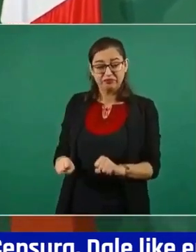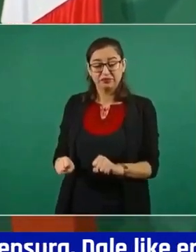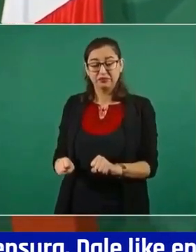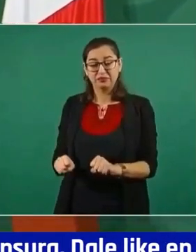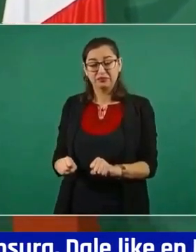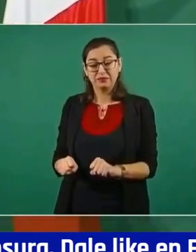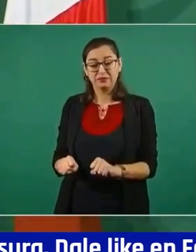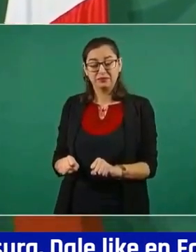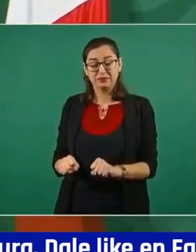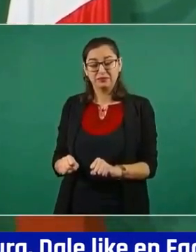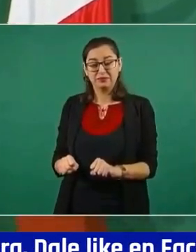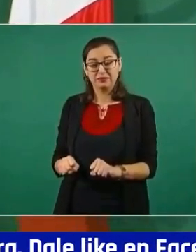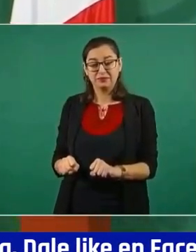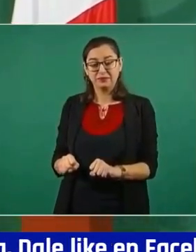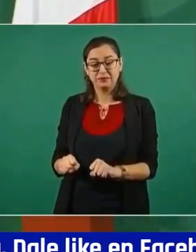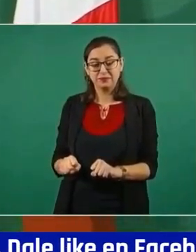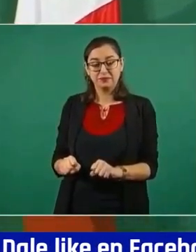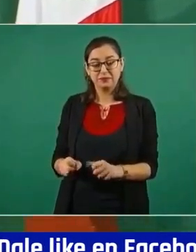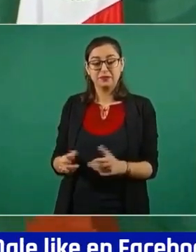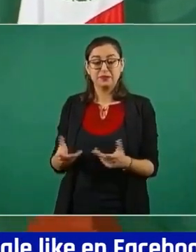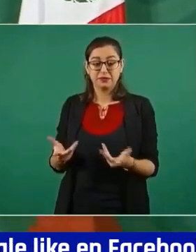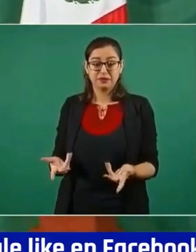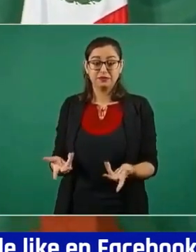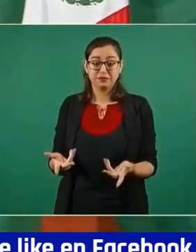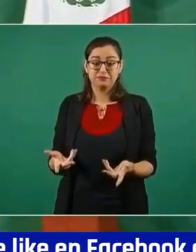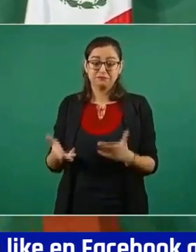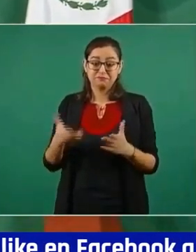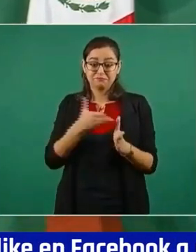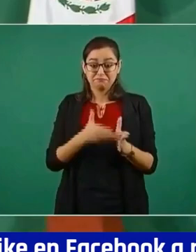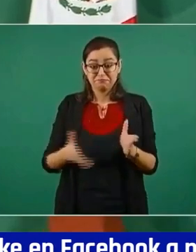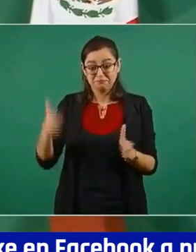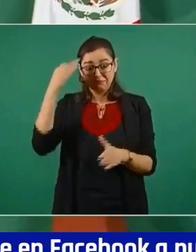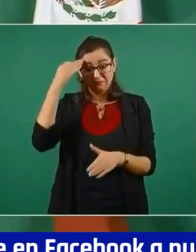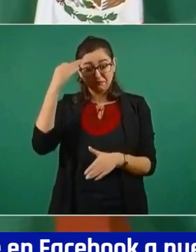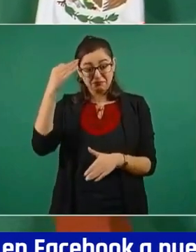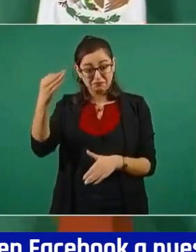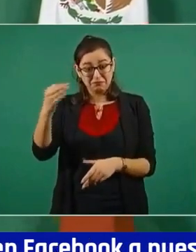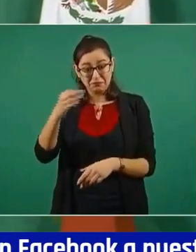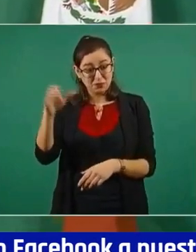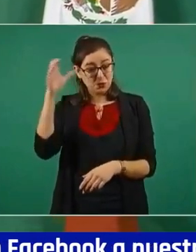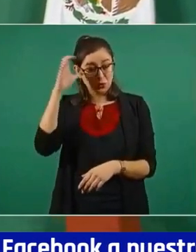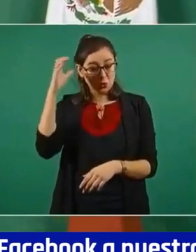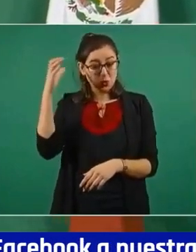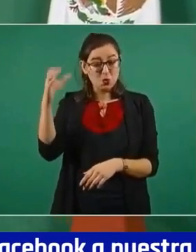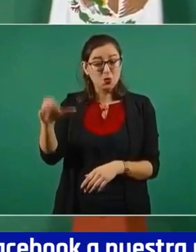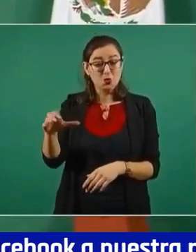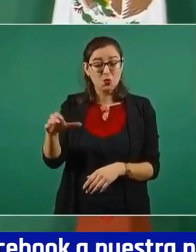durante la invasión, durante la conquista.